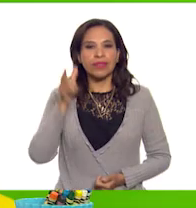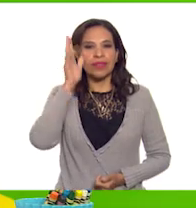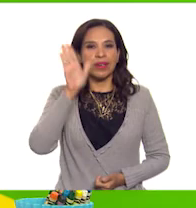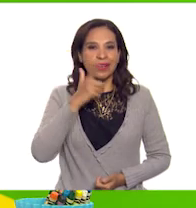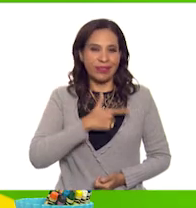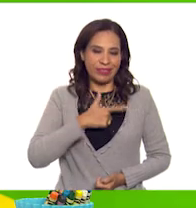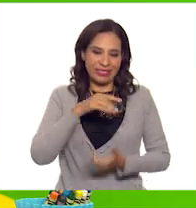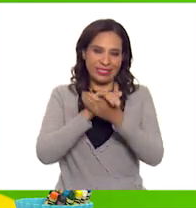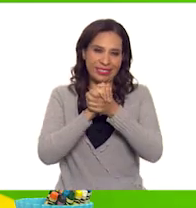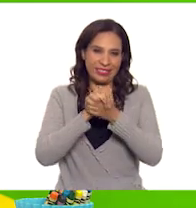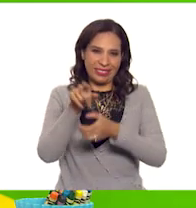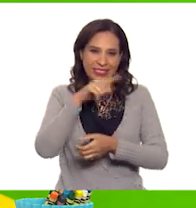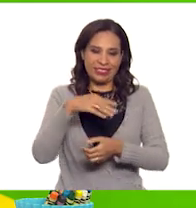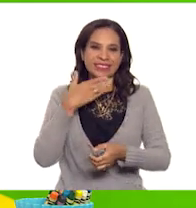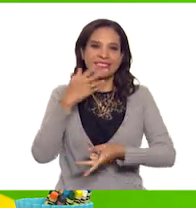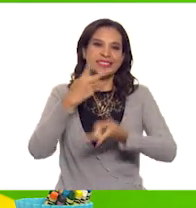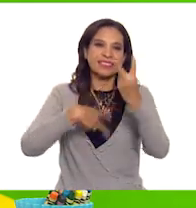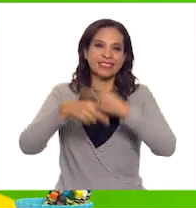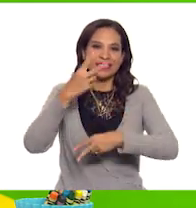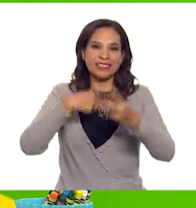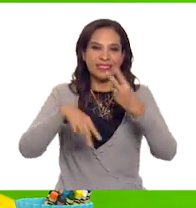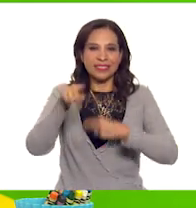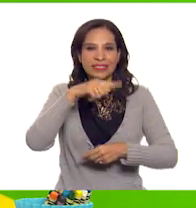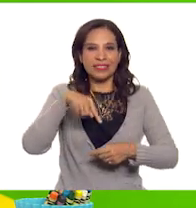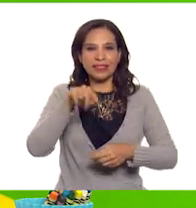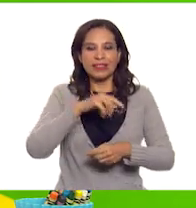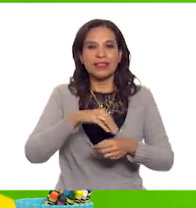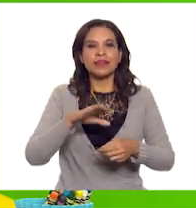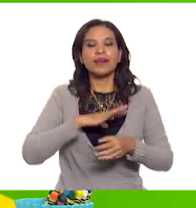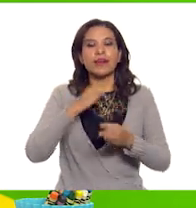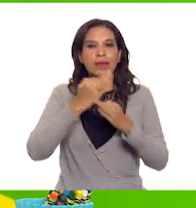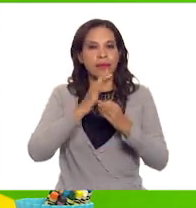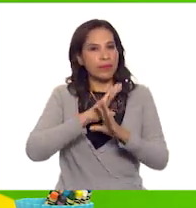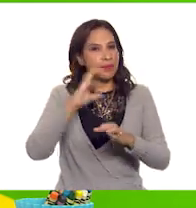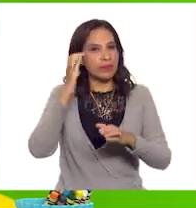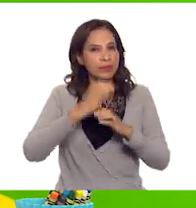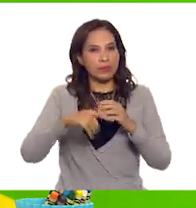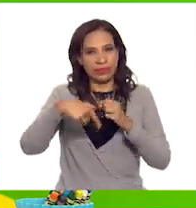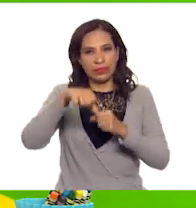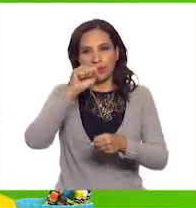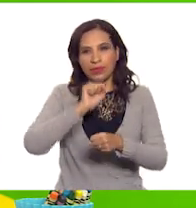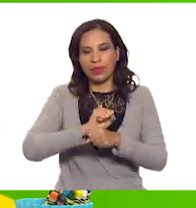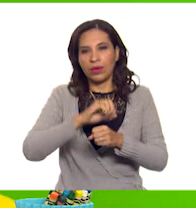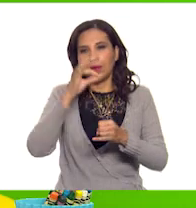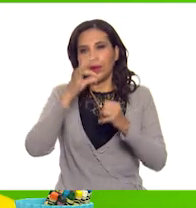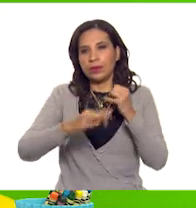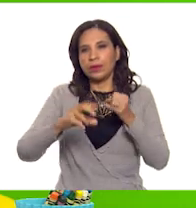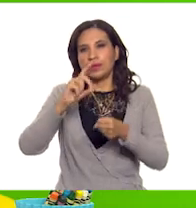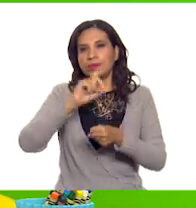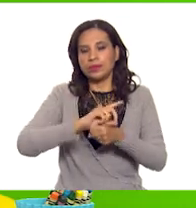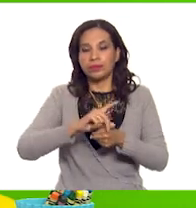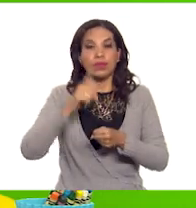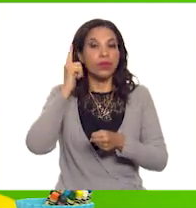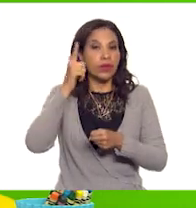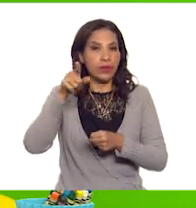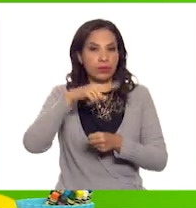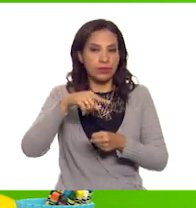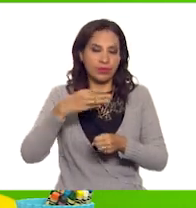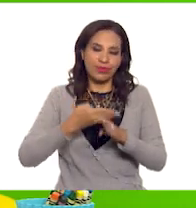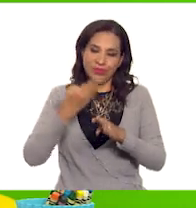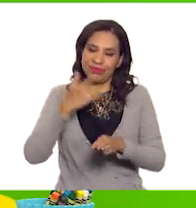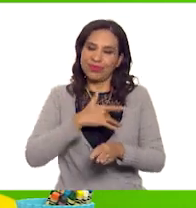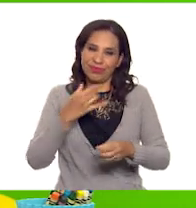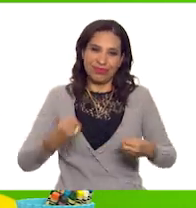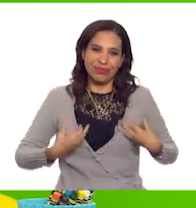Pues qué gusto saludarlos, bienvenidas y bienvenidos. Ya estamos cerrando esta semana, último día. Esperemos que estén con